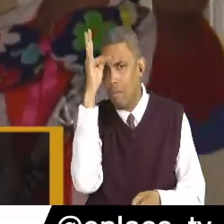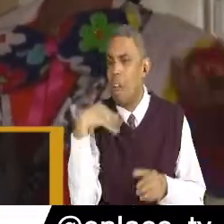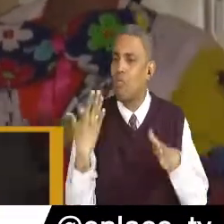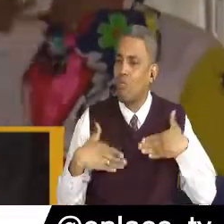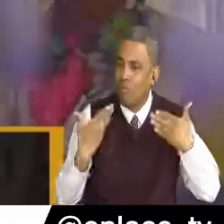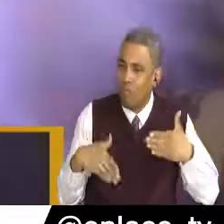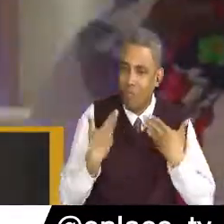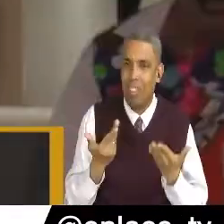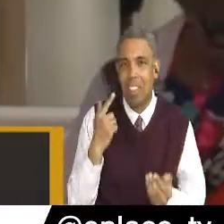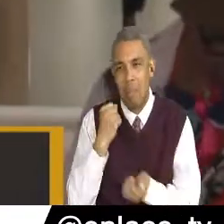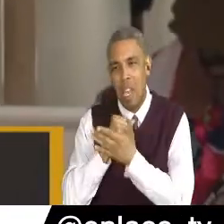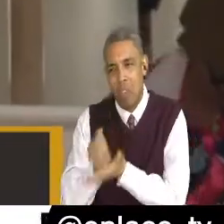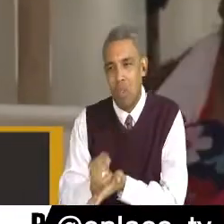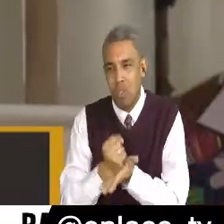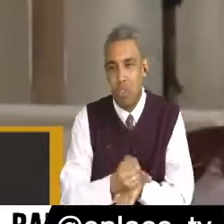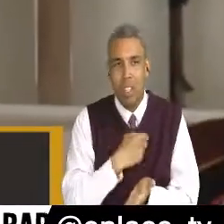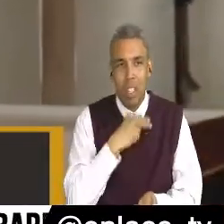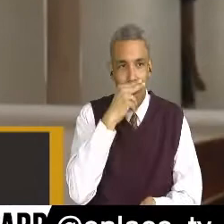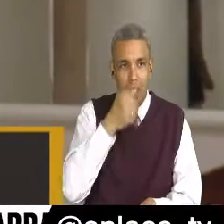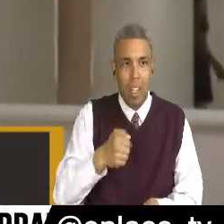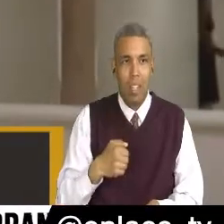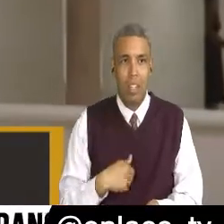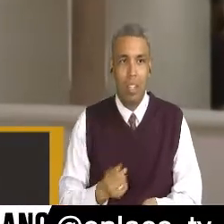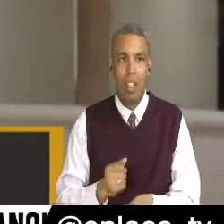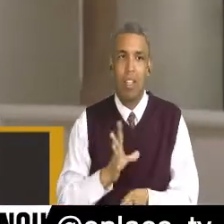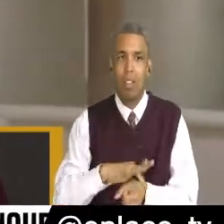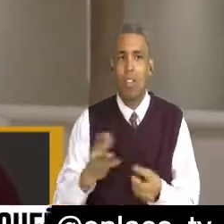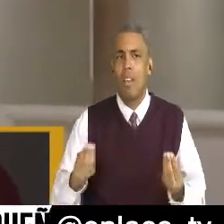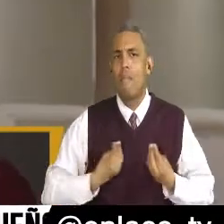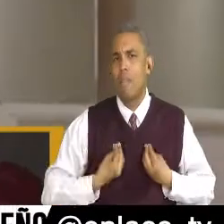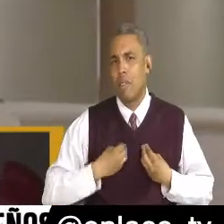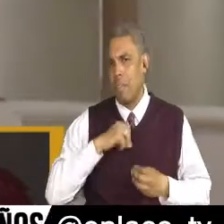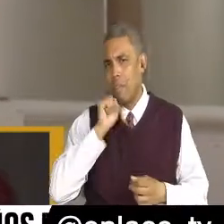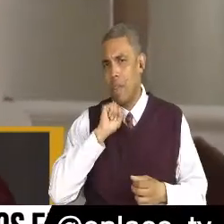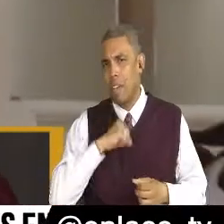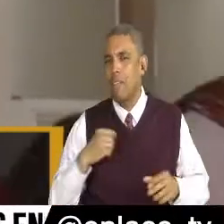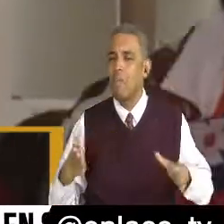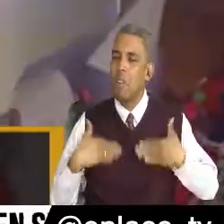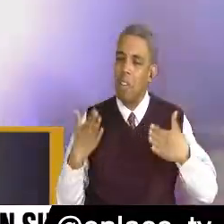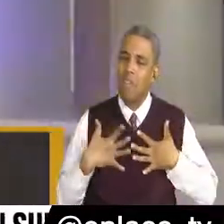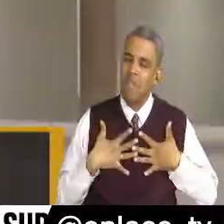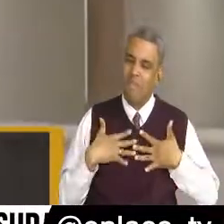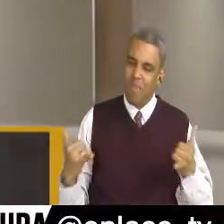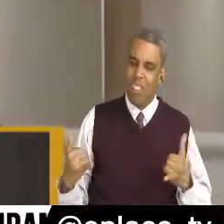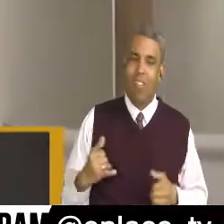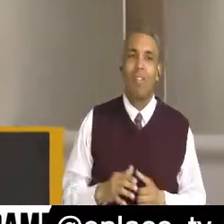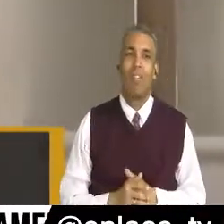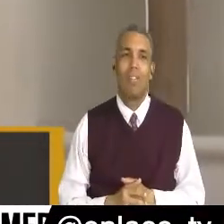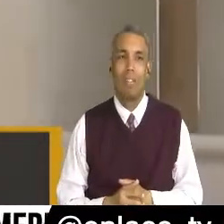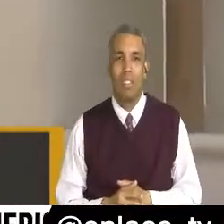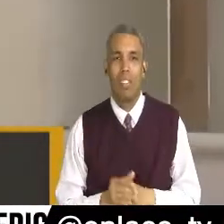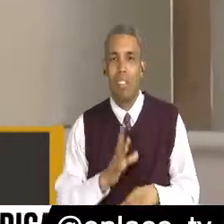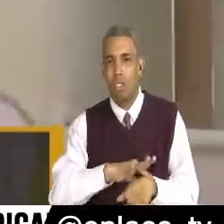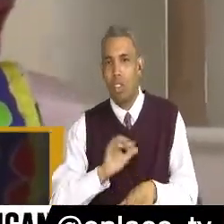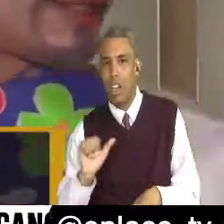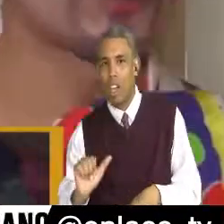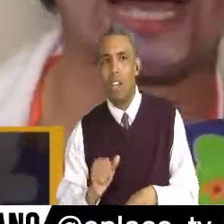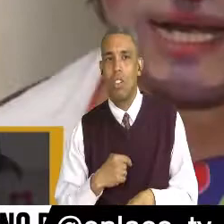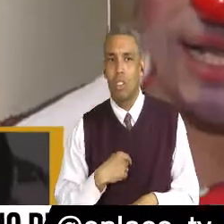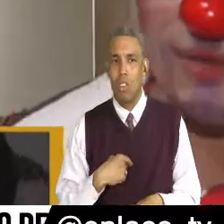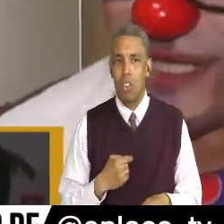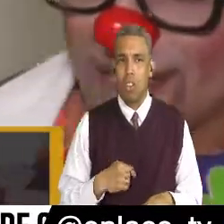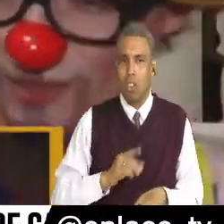terapia de la risa. Yo soy la doctora, yo soy vivo en Barranca y estoy feliz de tenerlos todos acá. Yo soy el doctor Carranga Mano y vengo